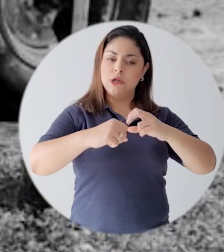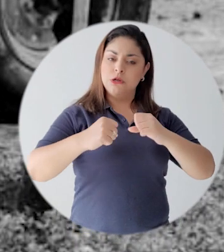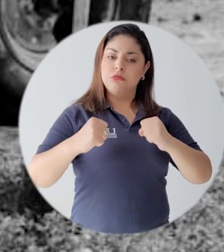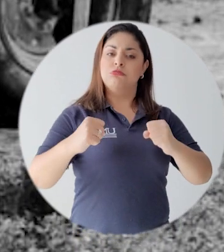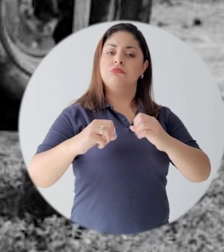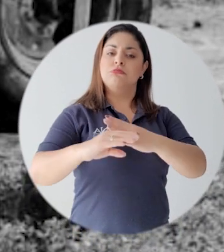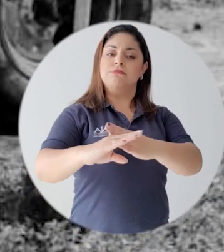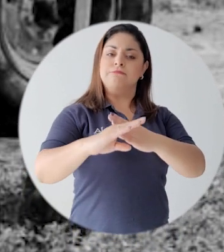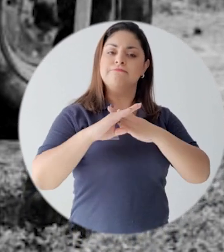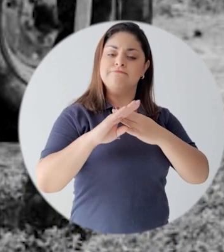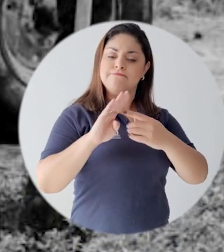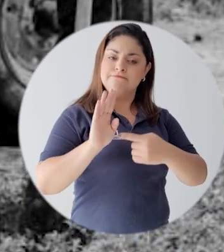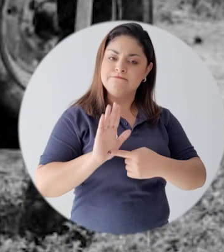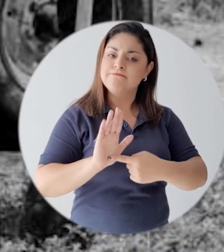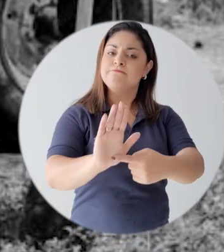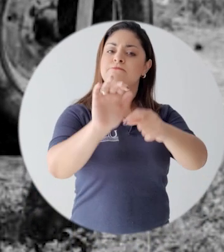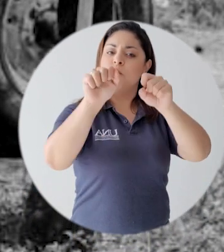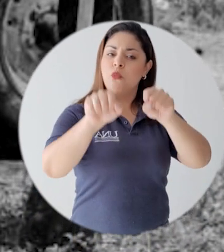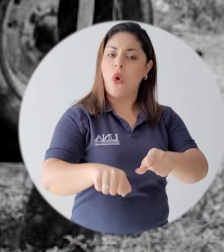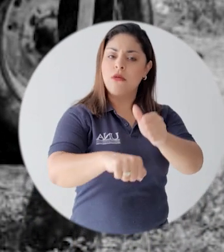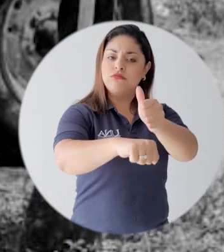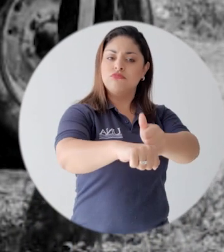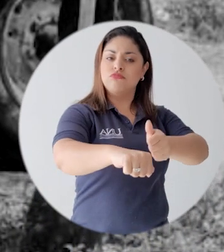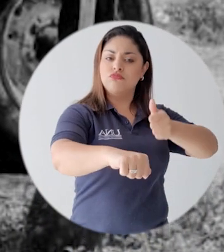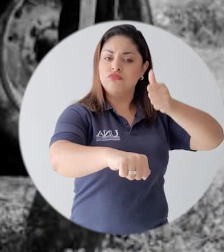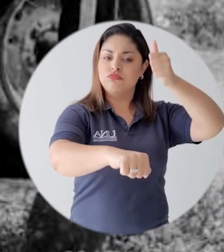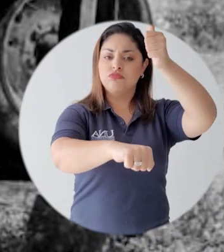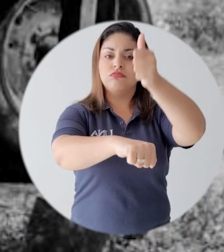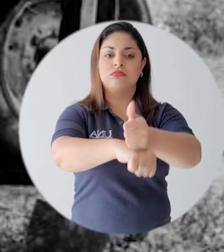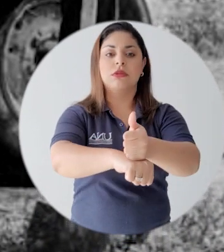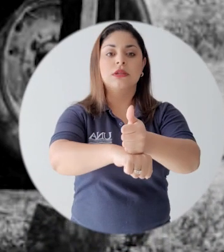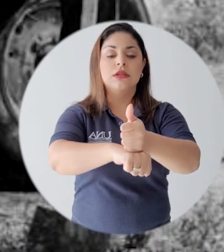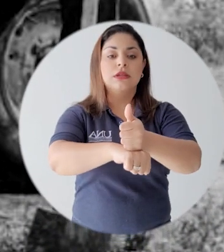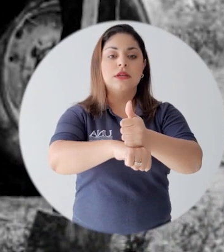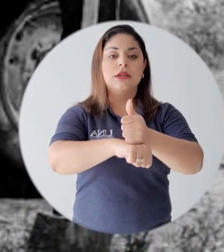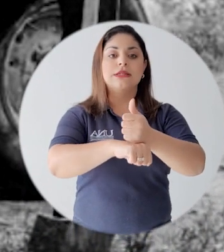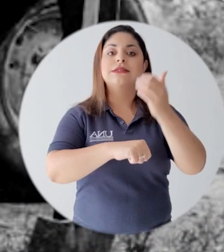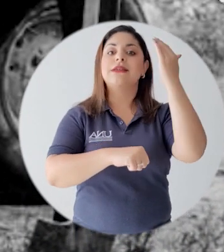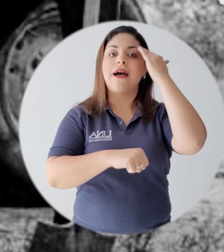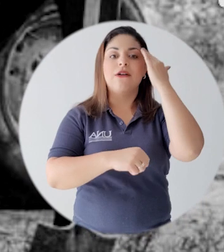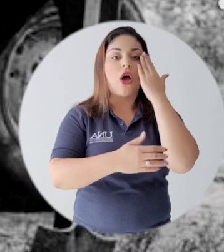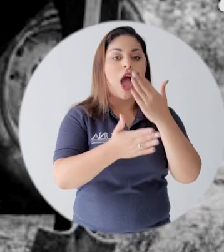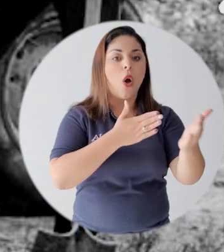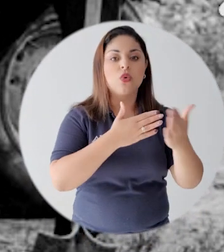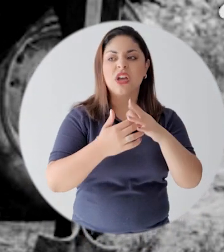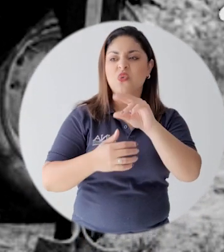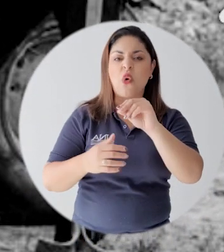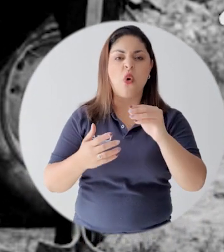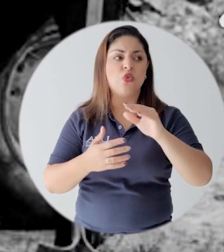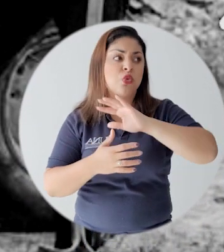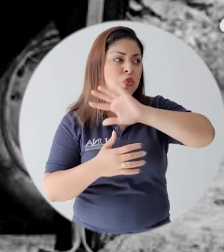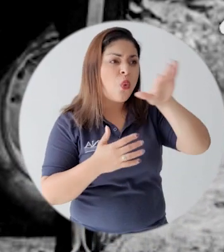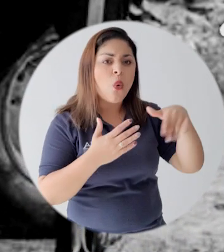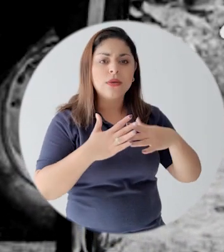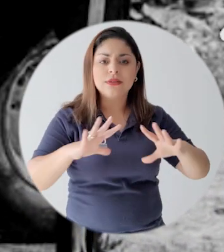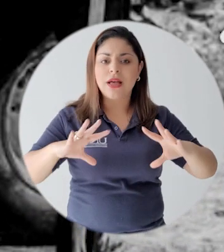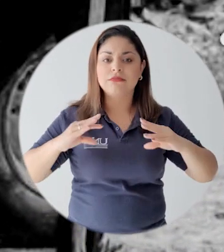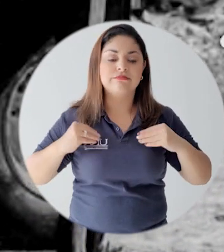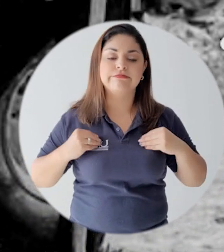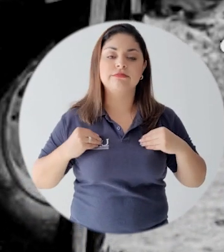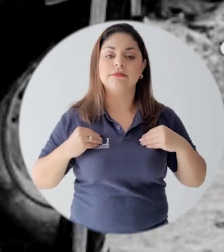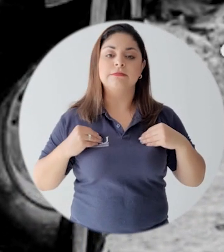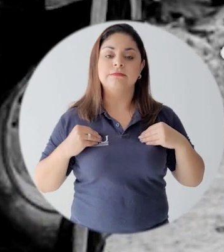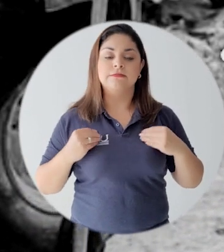le hacía frente a ese momento germinal a fuerza de consensos y a sabiendas de que no todos abrazaban el concepto